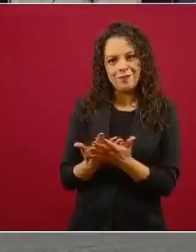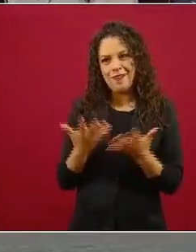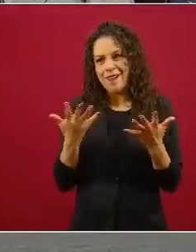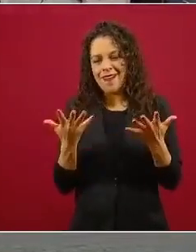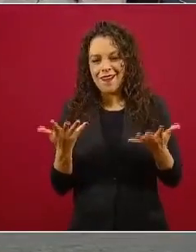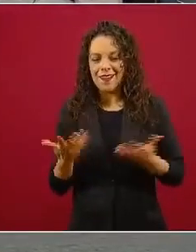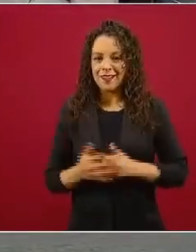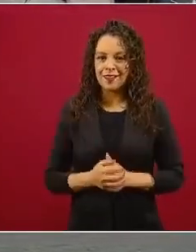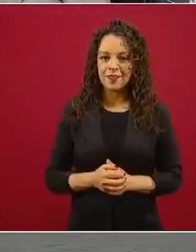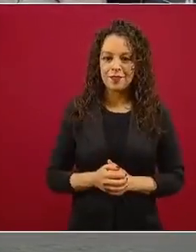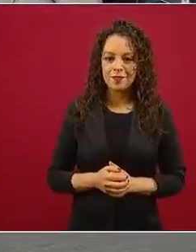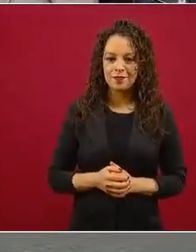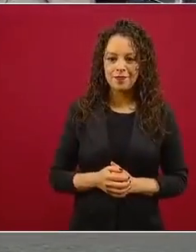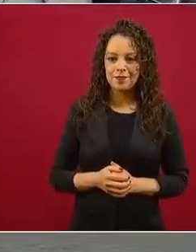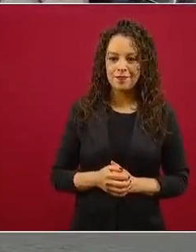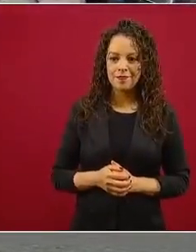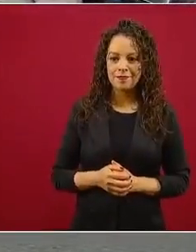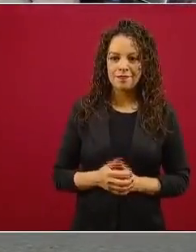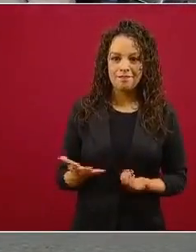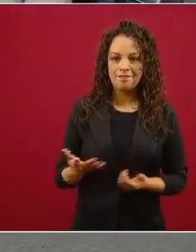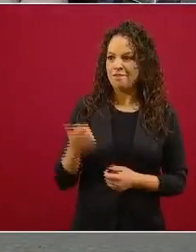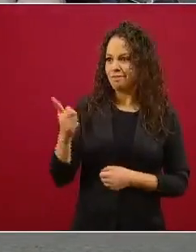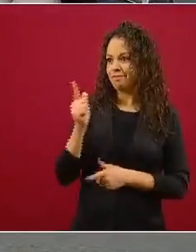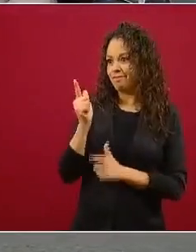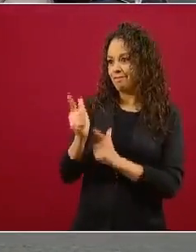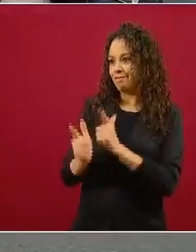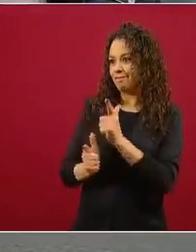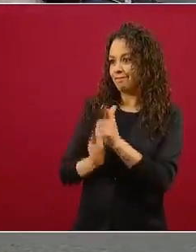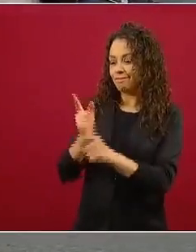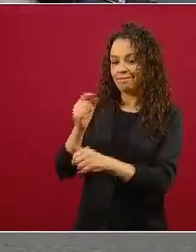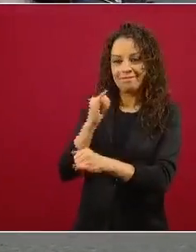¿cómo decimos? Está muy lento el Internet.